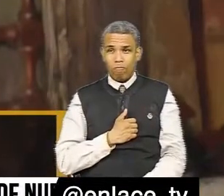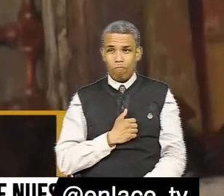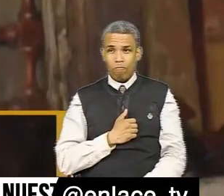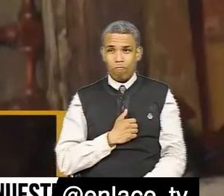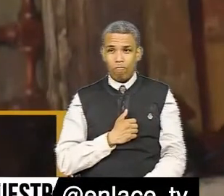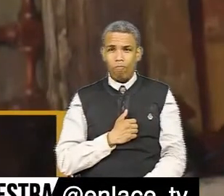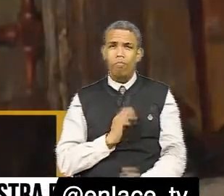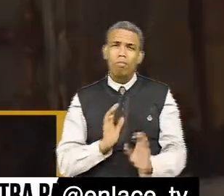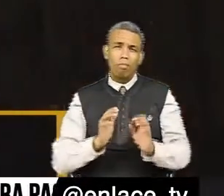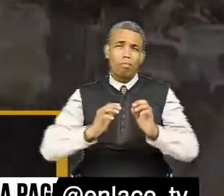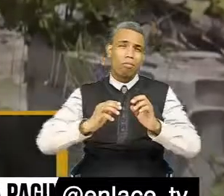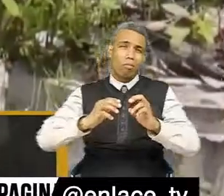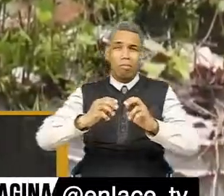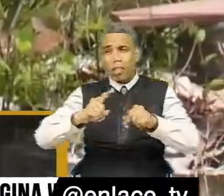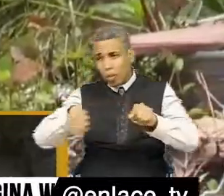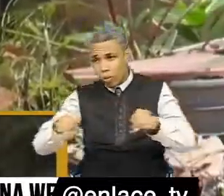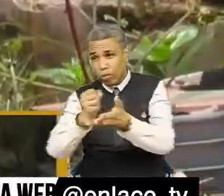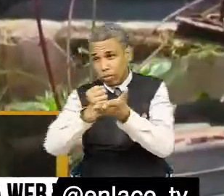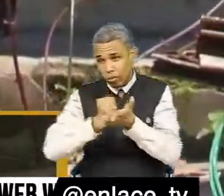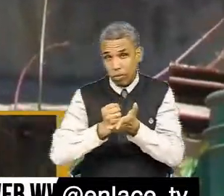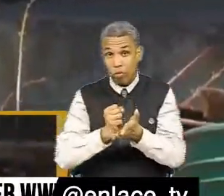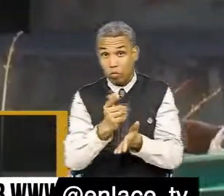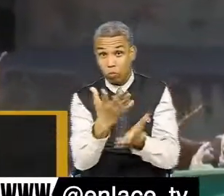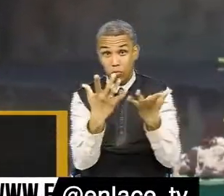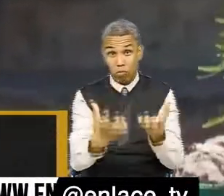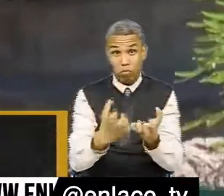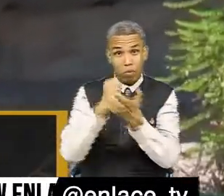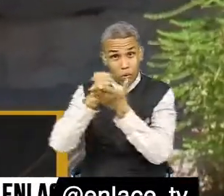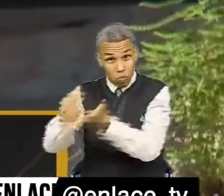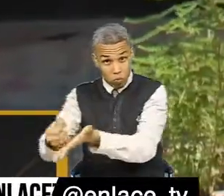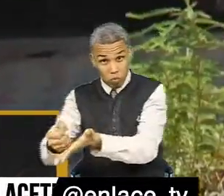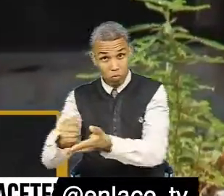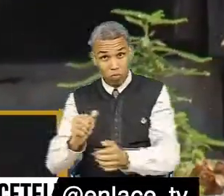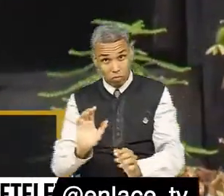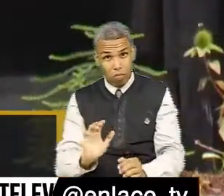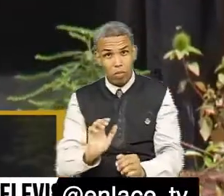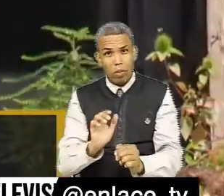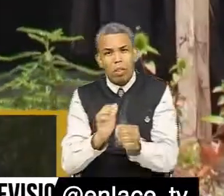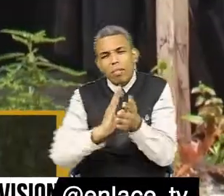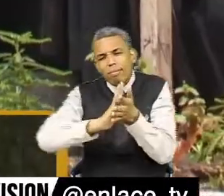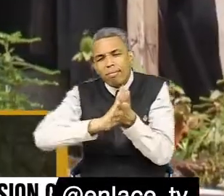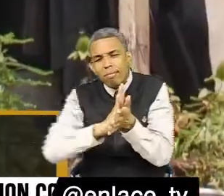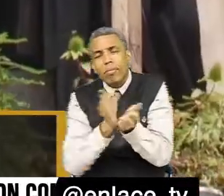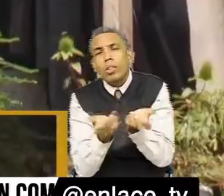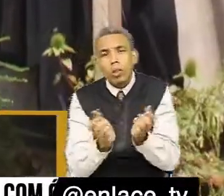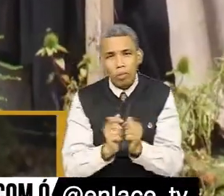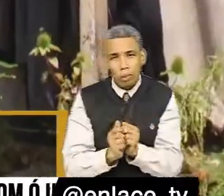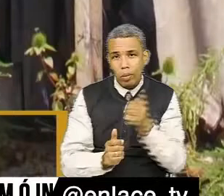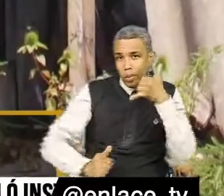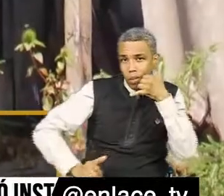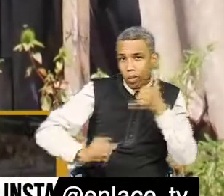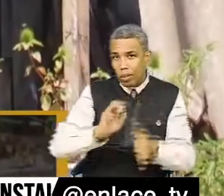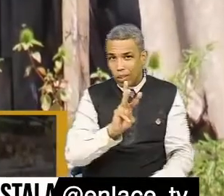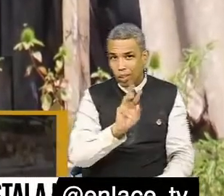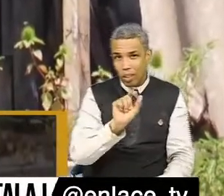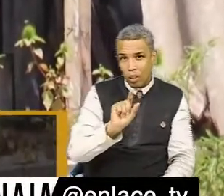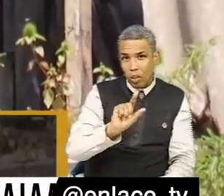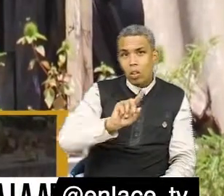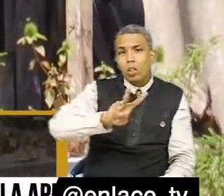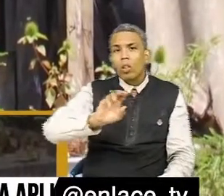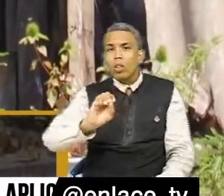y si usted desea colaborar y requiere de mayor información comuníquese al celular 311 20